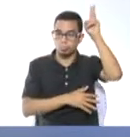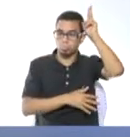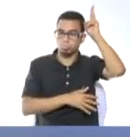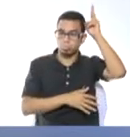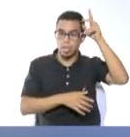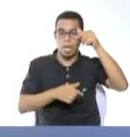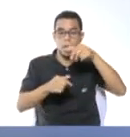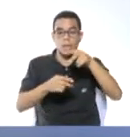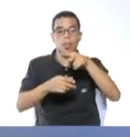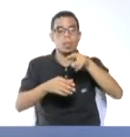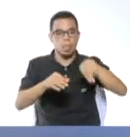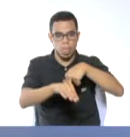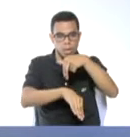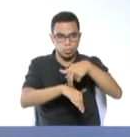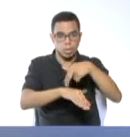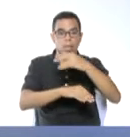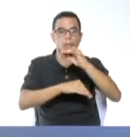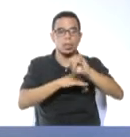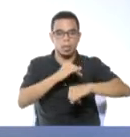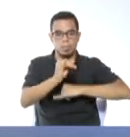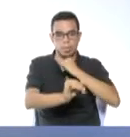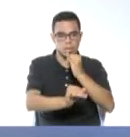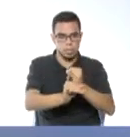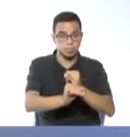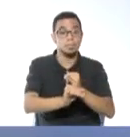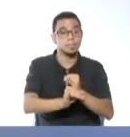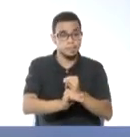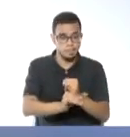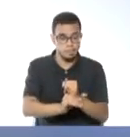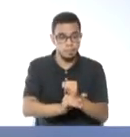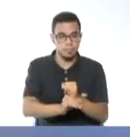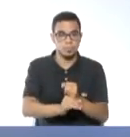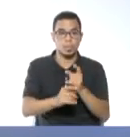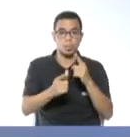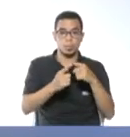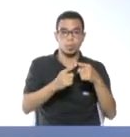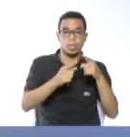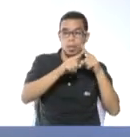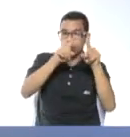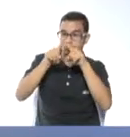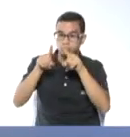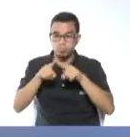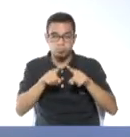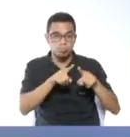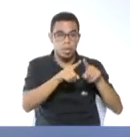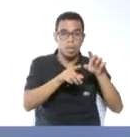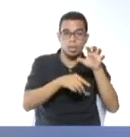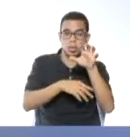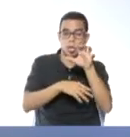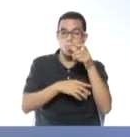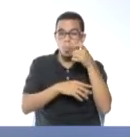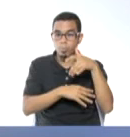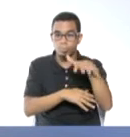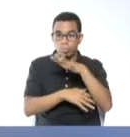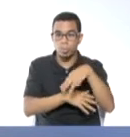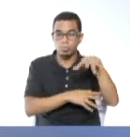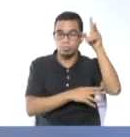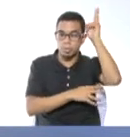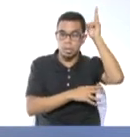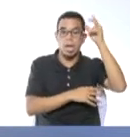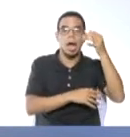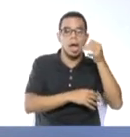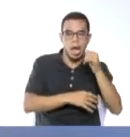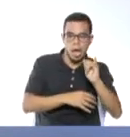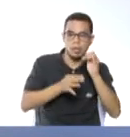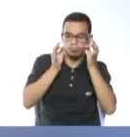Venezuela y el mundo, porque los derechos territoriales también vinieron a jugar en cuenta que sí hay una